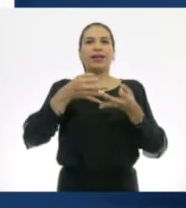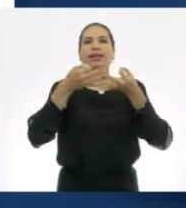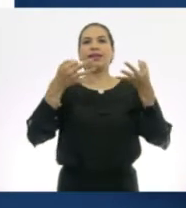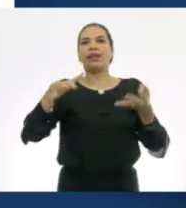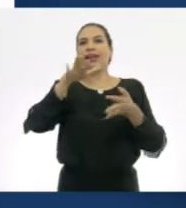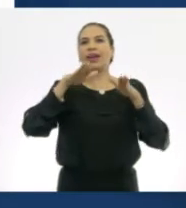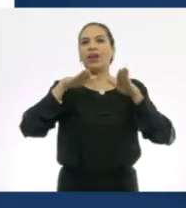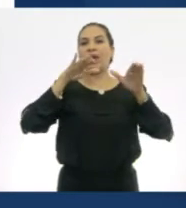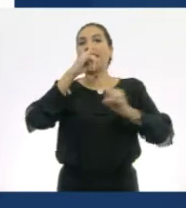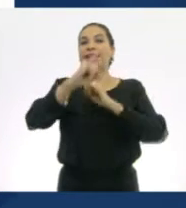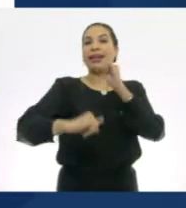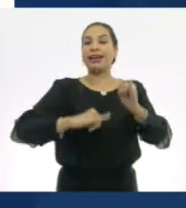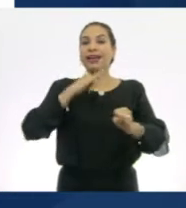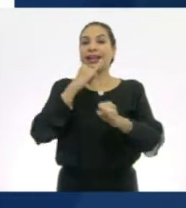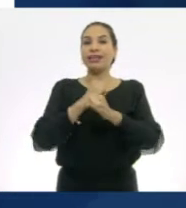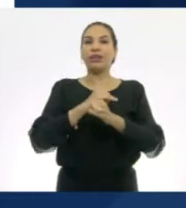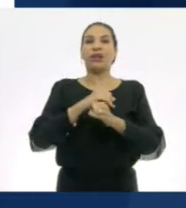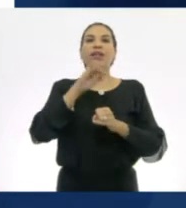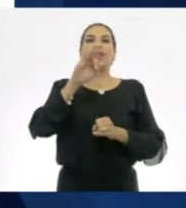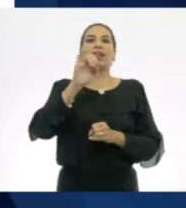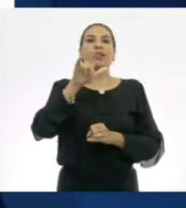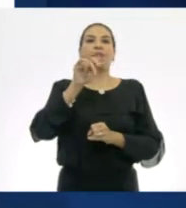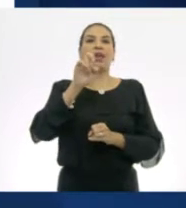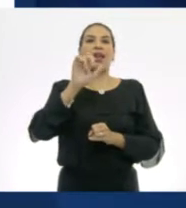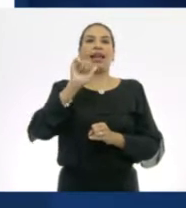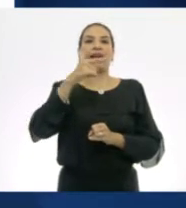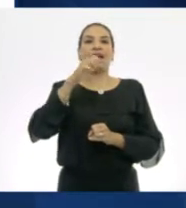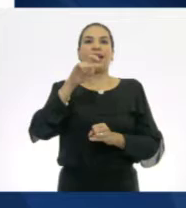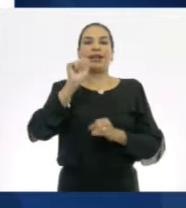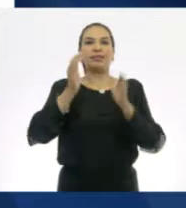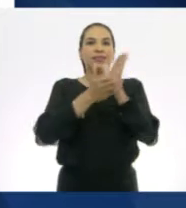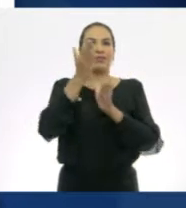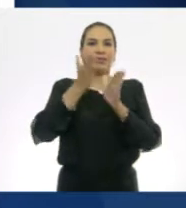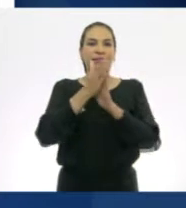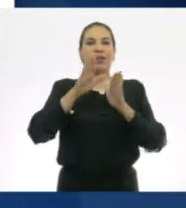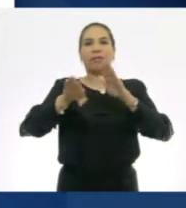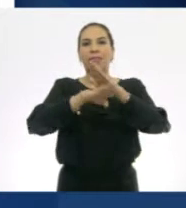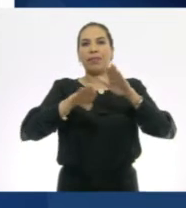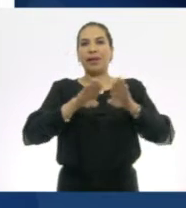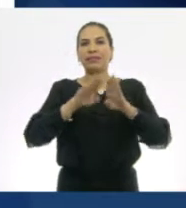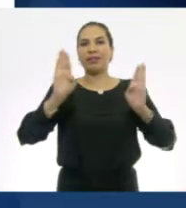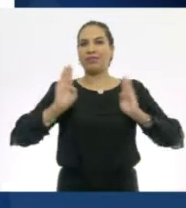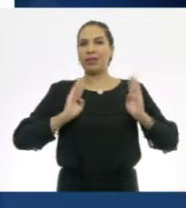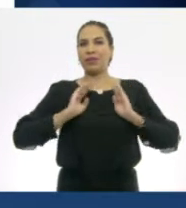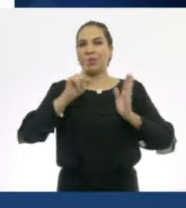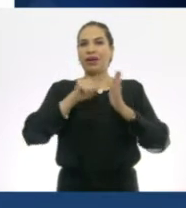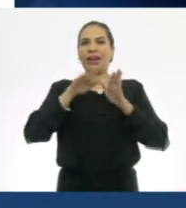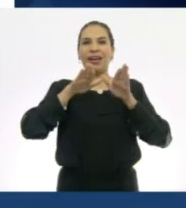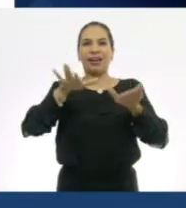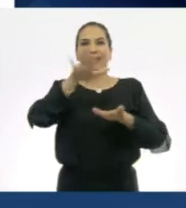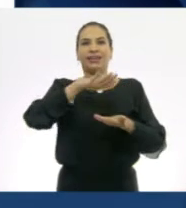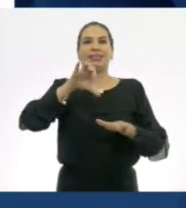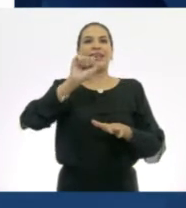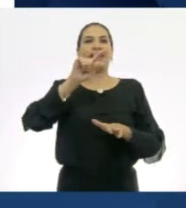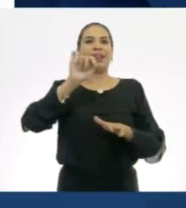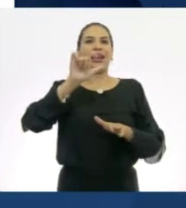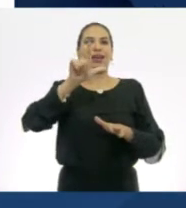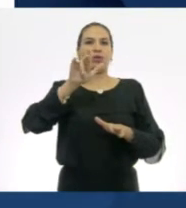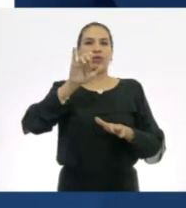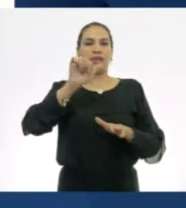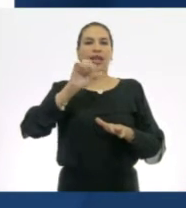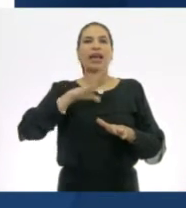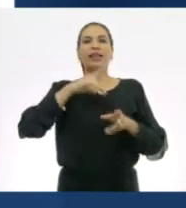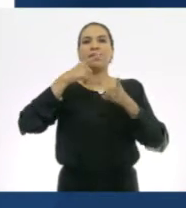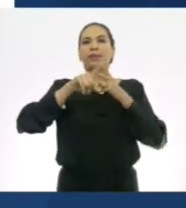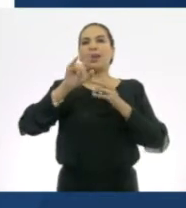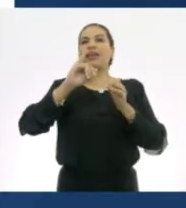del Aeropuerto Internacional Felipe Ángeles, que se construye en la base militar de Santa Lucía. El lugar, a